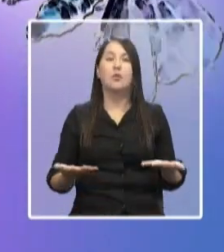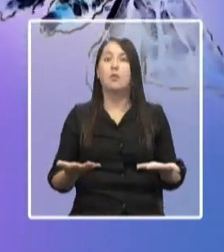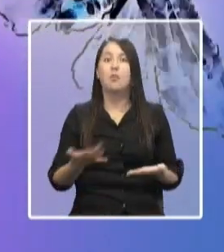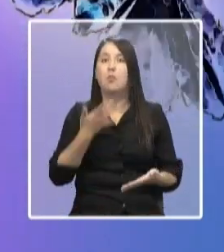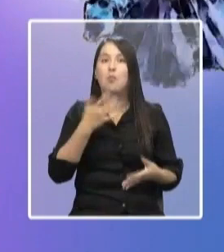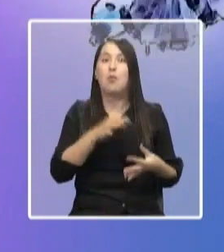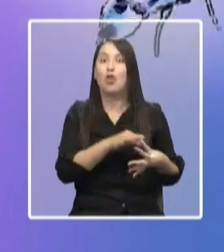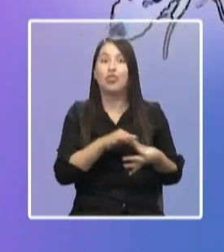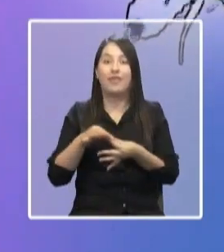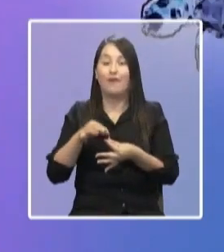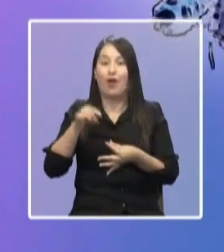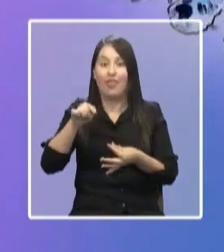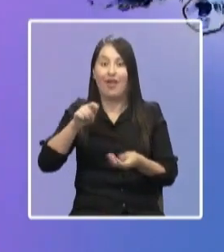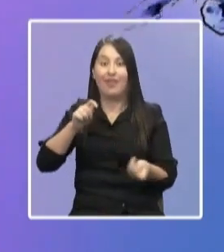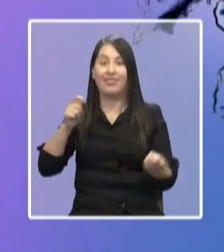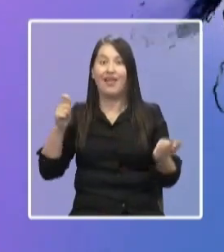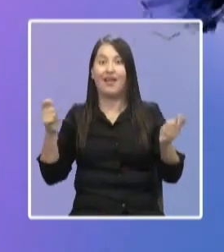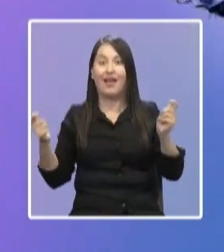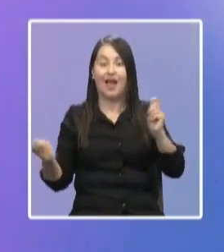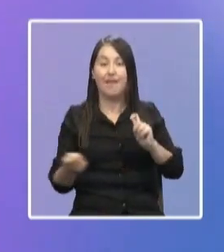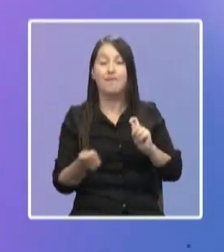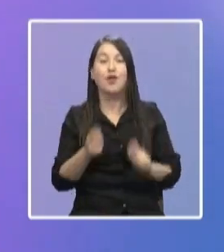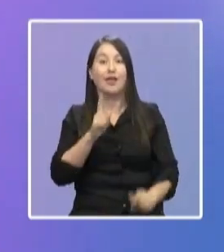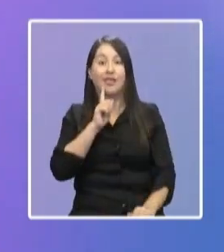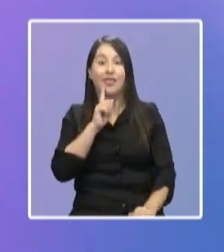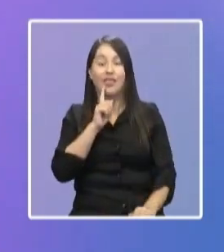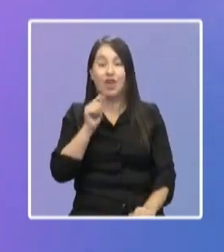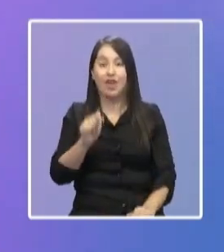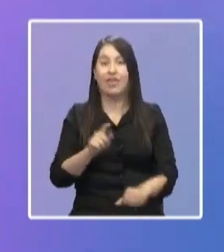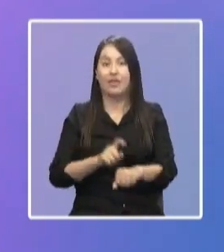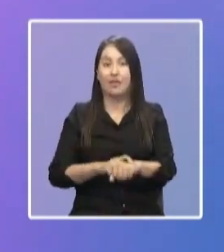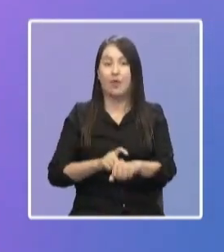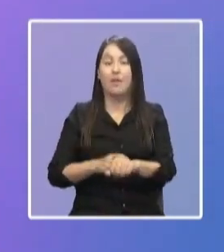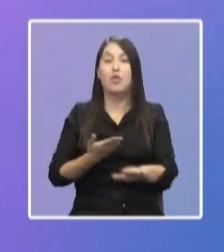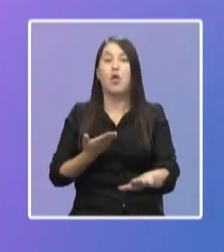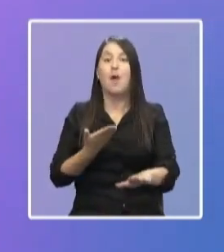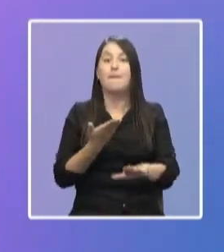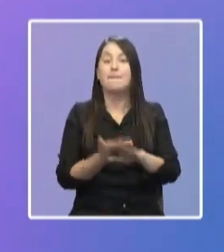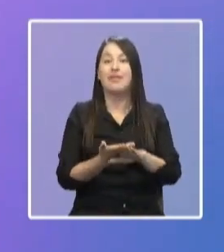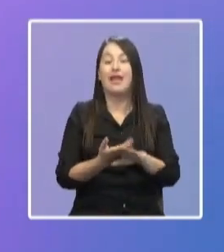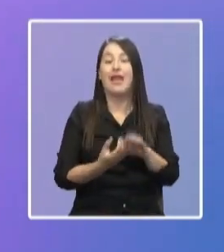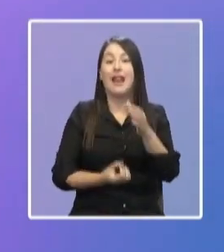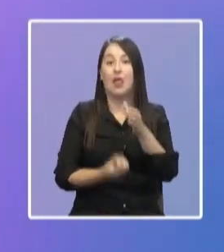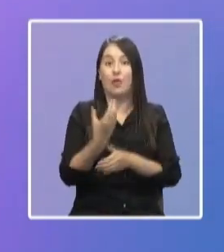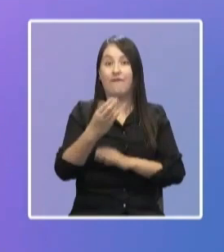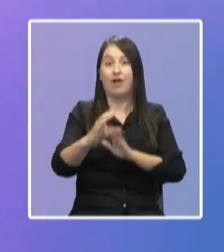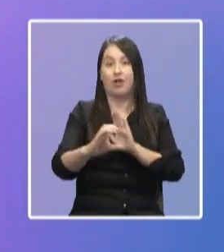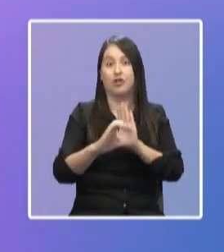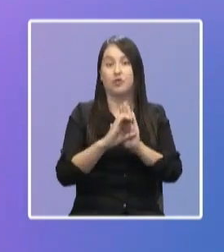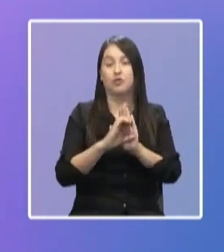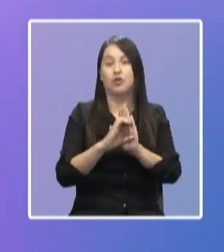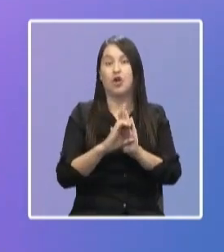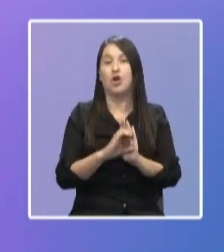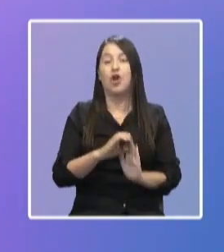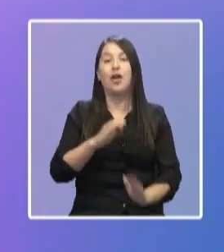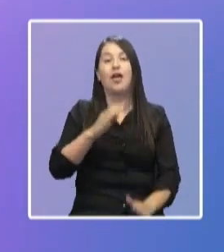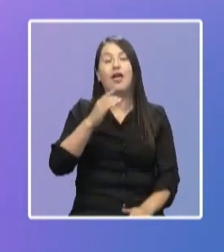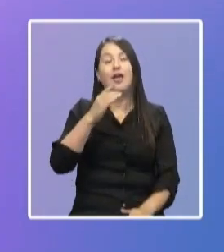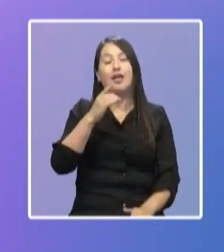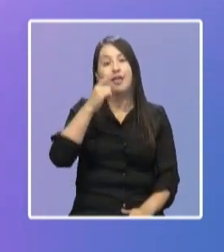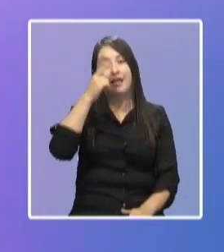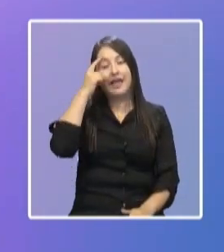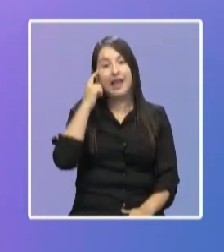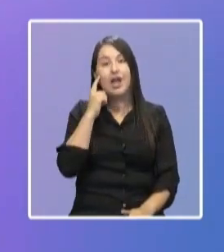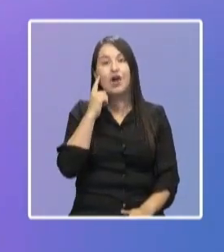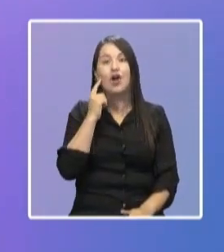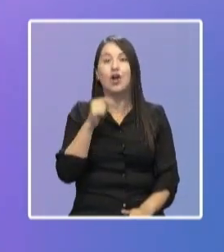importantes que puede tener en este momento las demandas de la nueva Constitución, creo que es la idea de